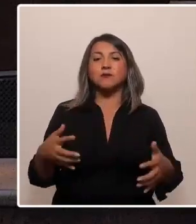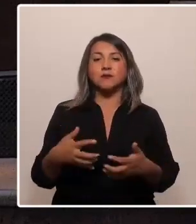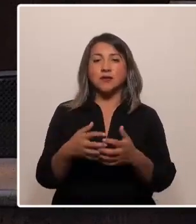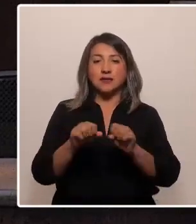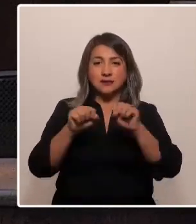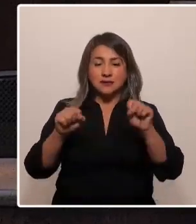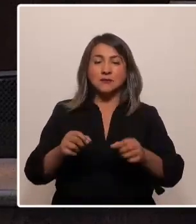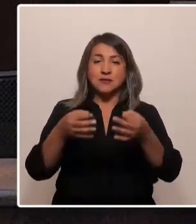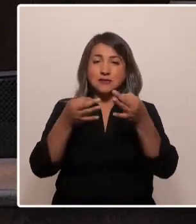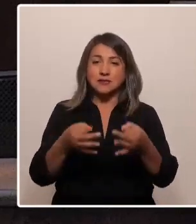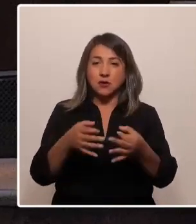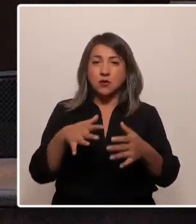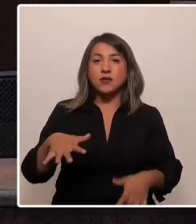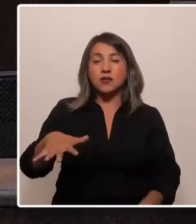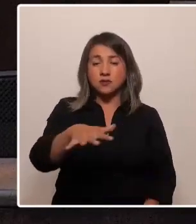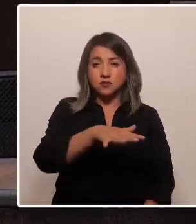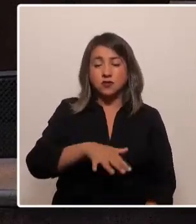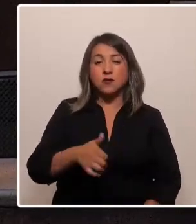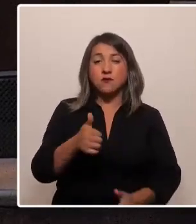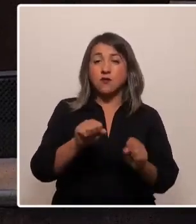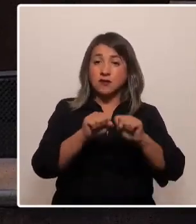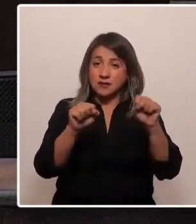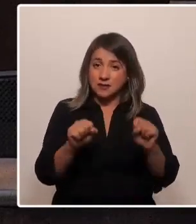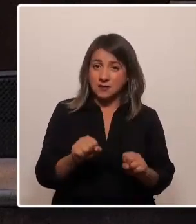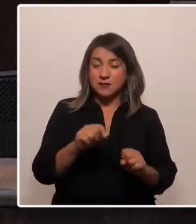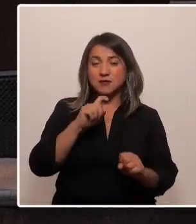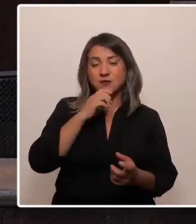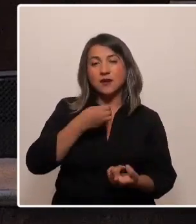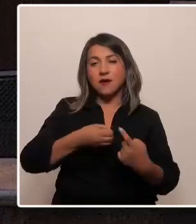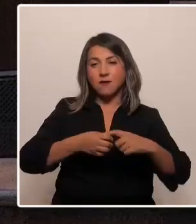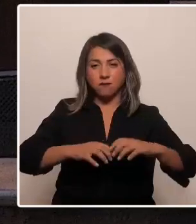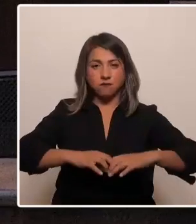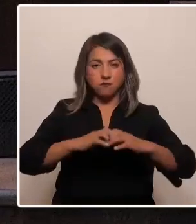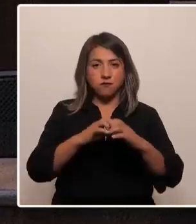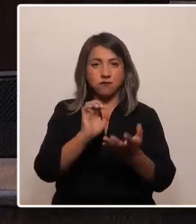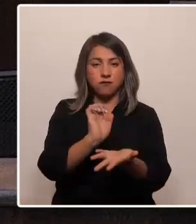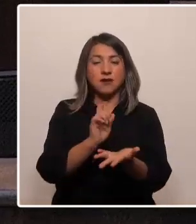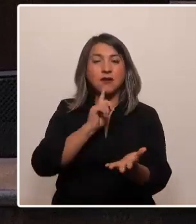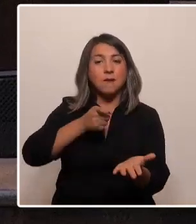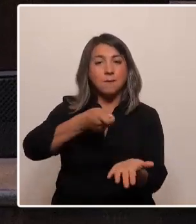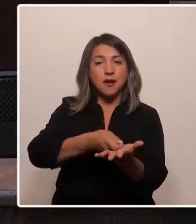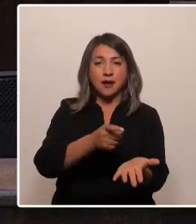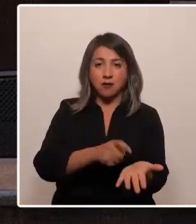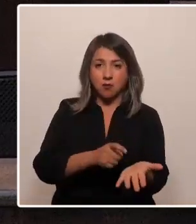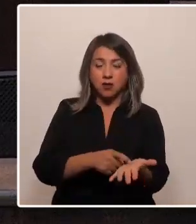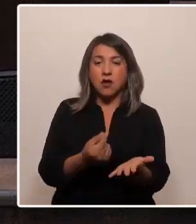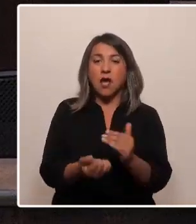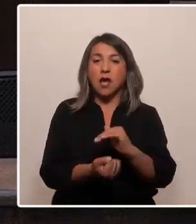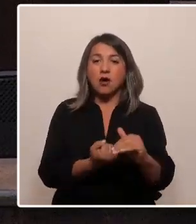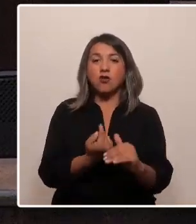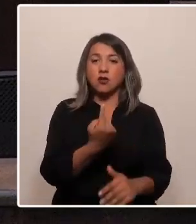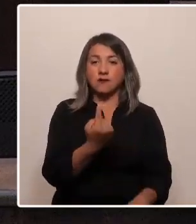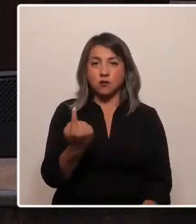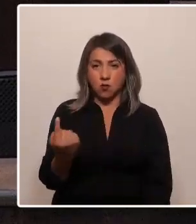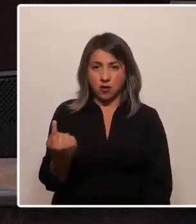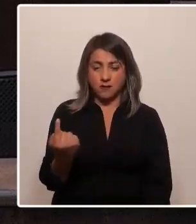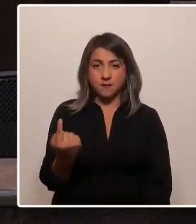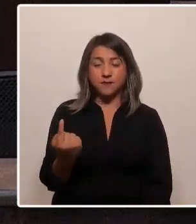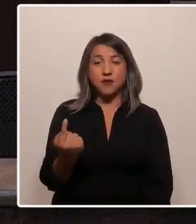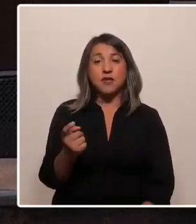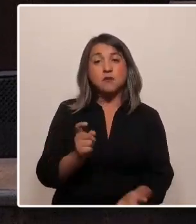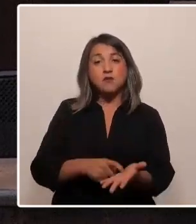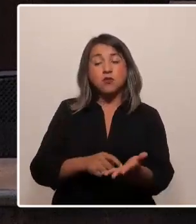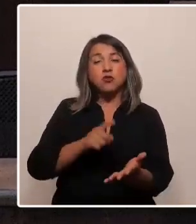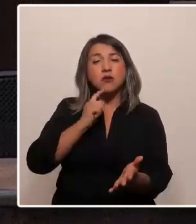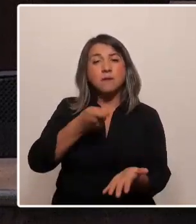de seguridad social, porque un buen sistema incluye una fuerte solidaridad estatal financiada con impuestos y ahorro individual. Los impuestos los